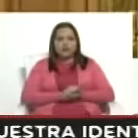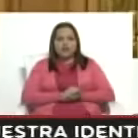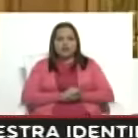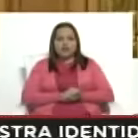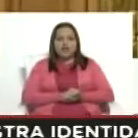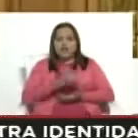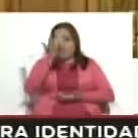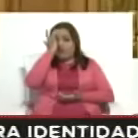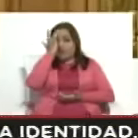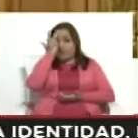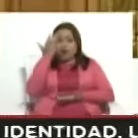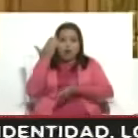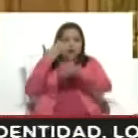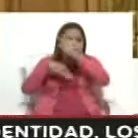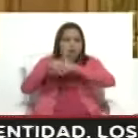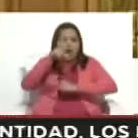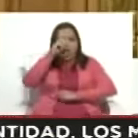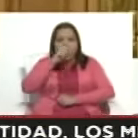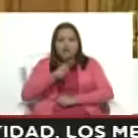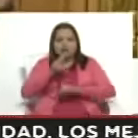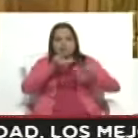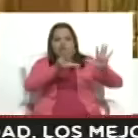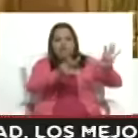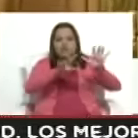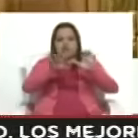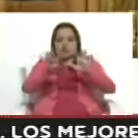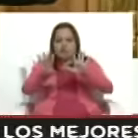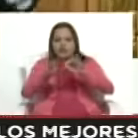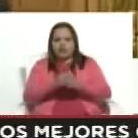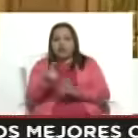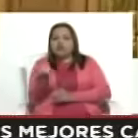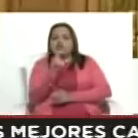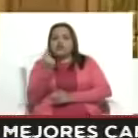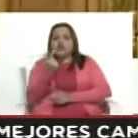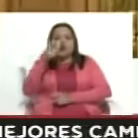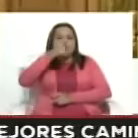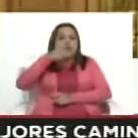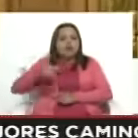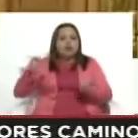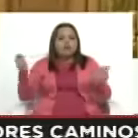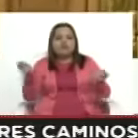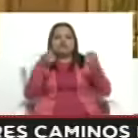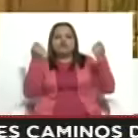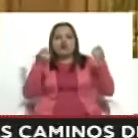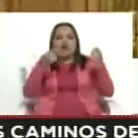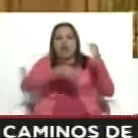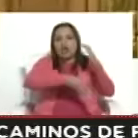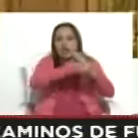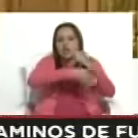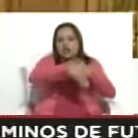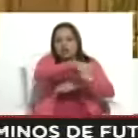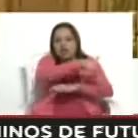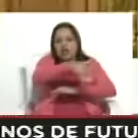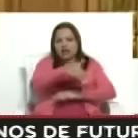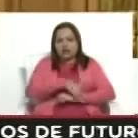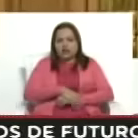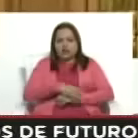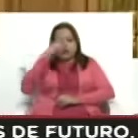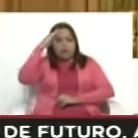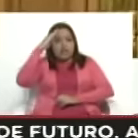de febrero del año 89... solo salió al pueblo, a la calle. Y a la Fuerza